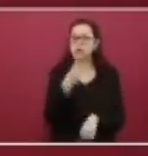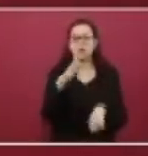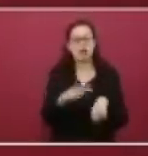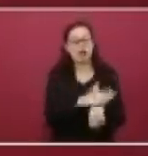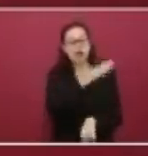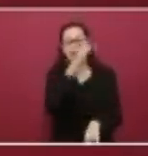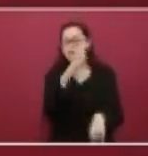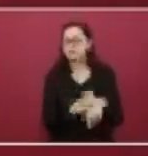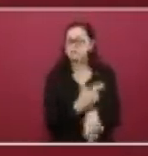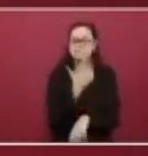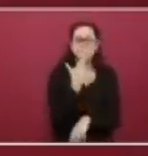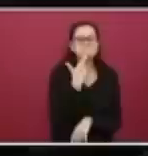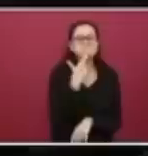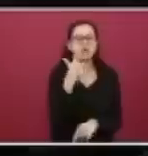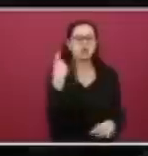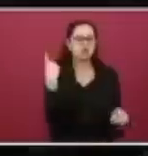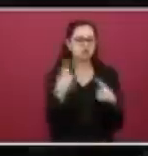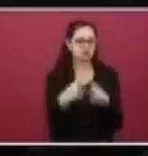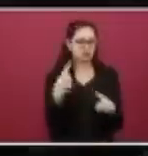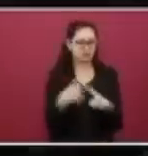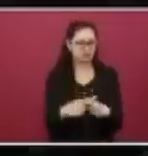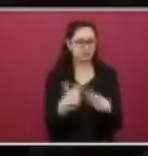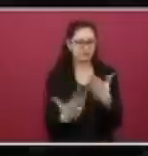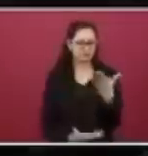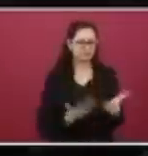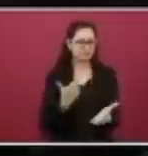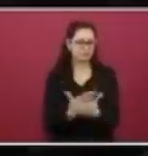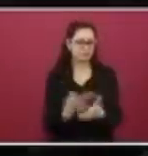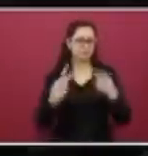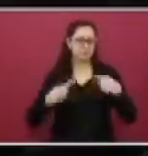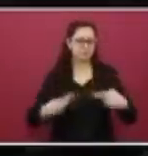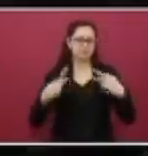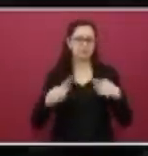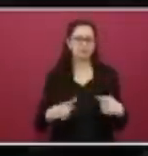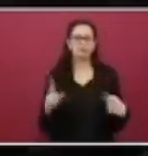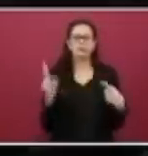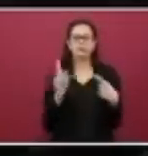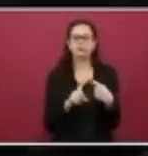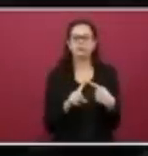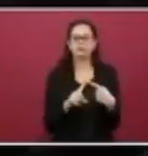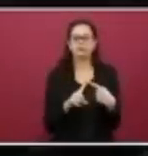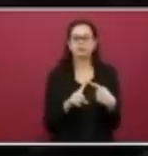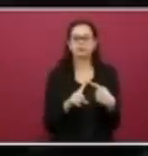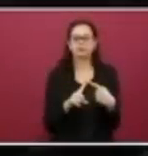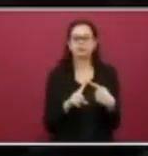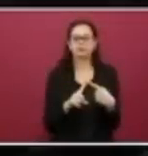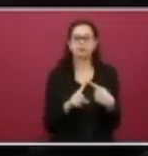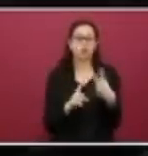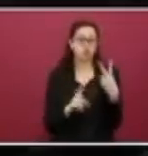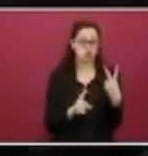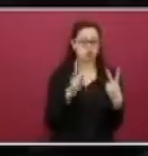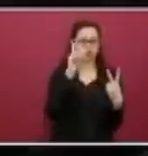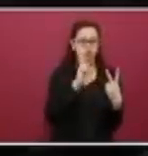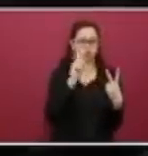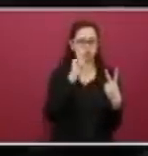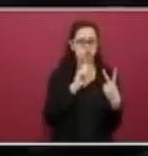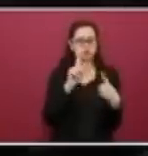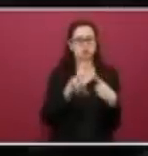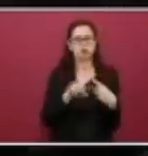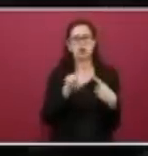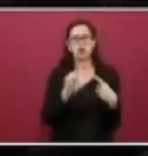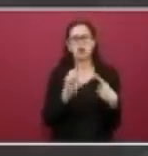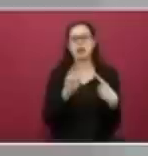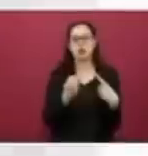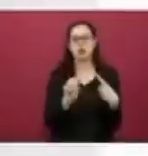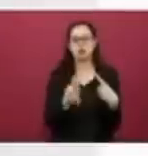siguientes personas que fueron propuestas en sueldos mejores dos mujeres leonor de jesús